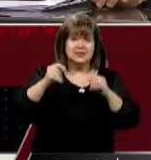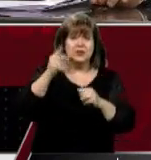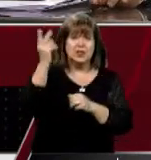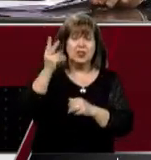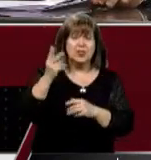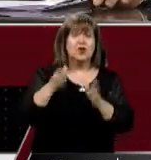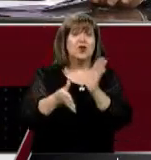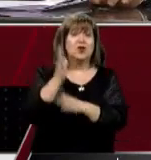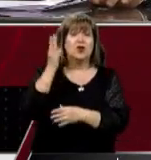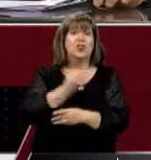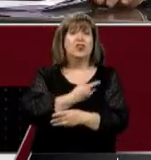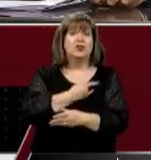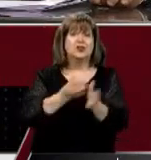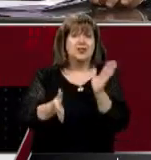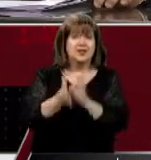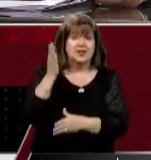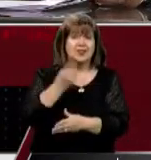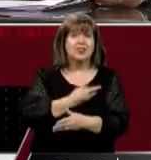nosotros. Sí. Sí.